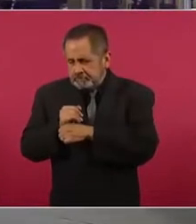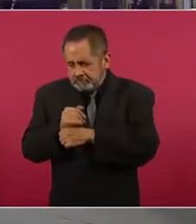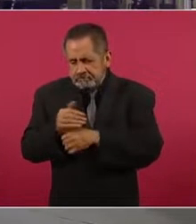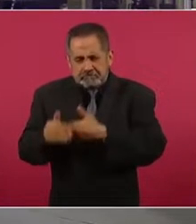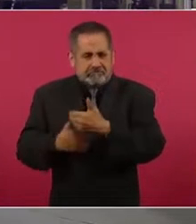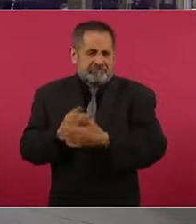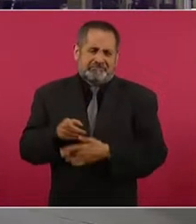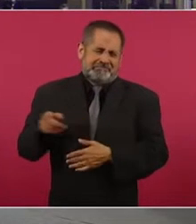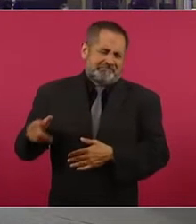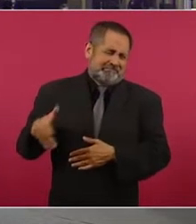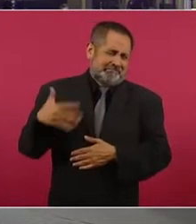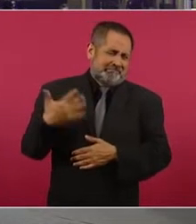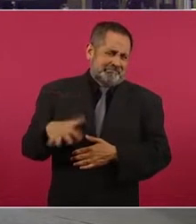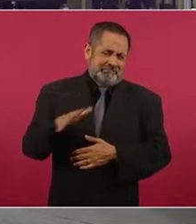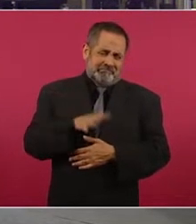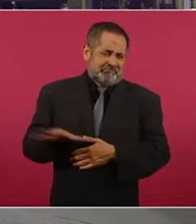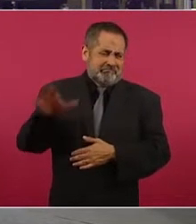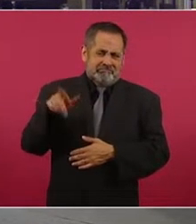de la